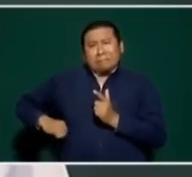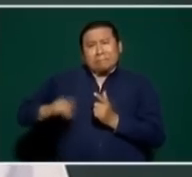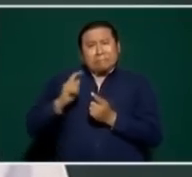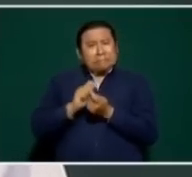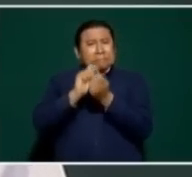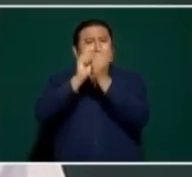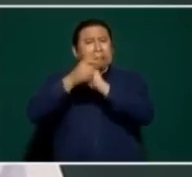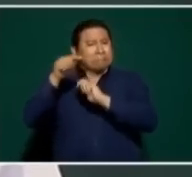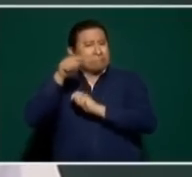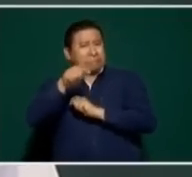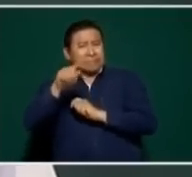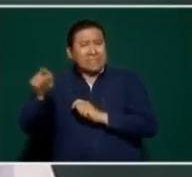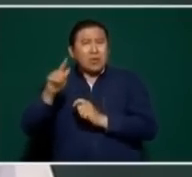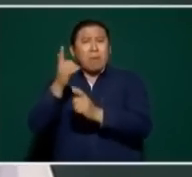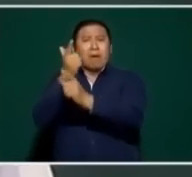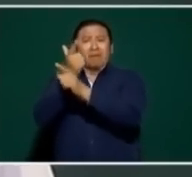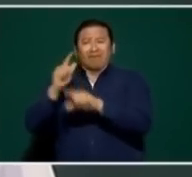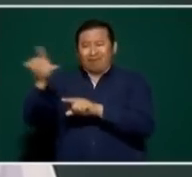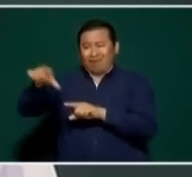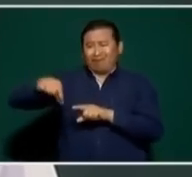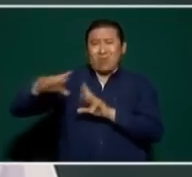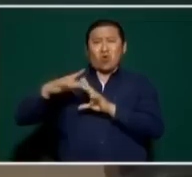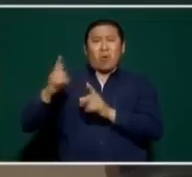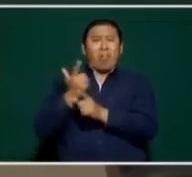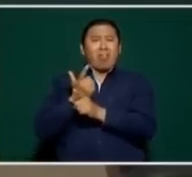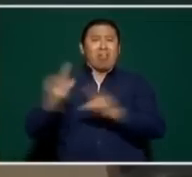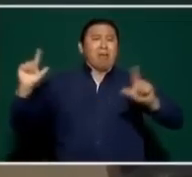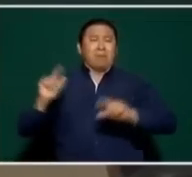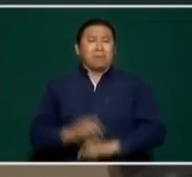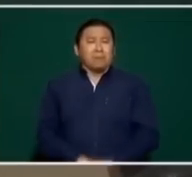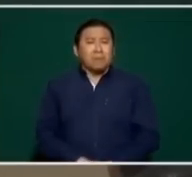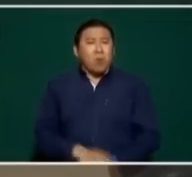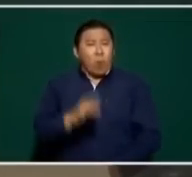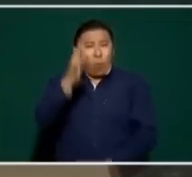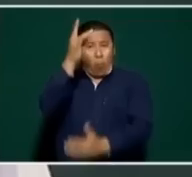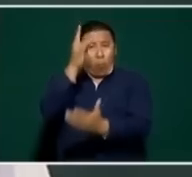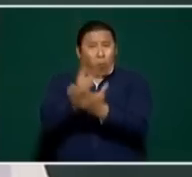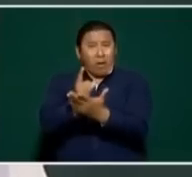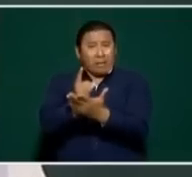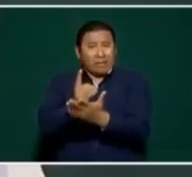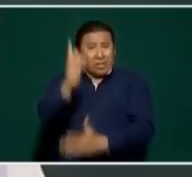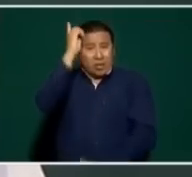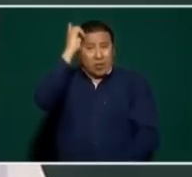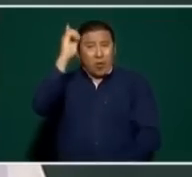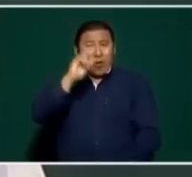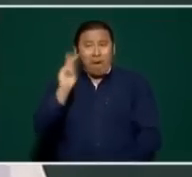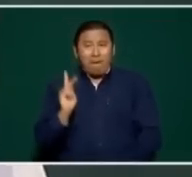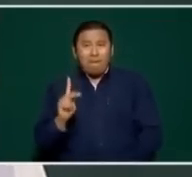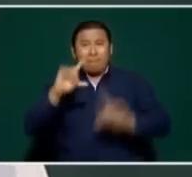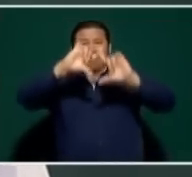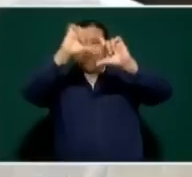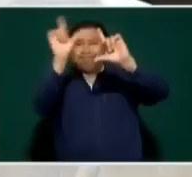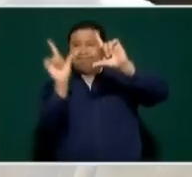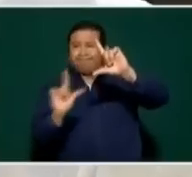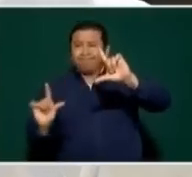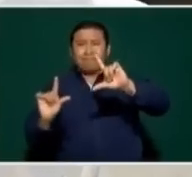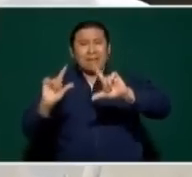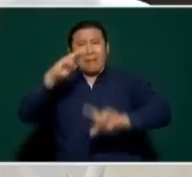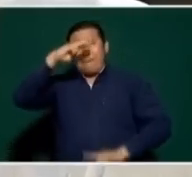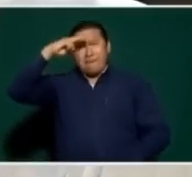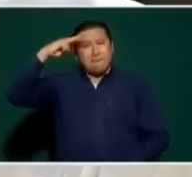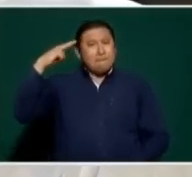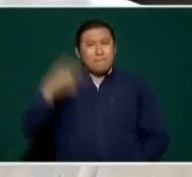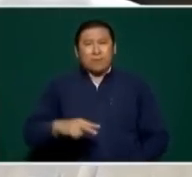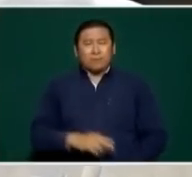creados, somos libres, nuestro único amo es el pueblo de México y